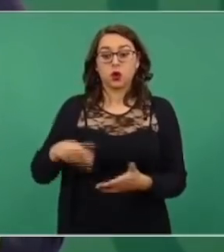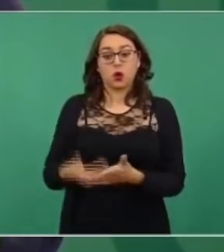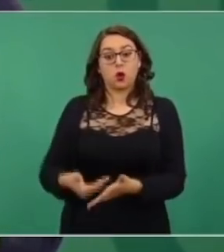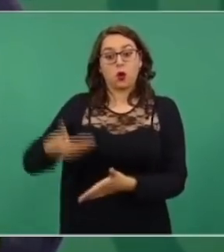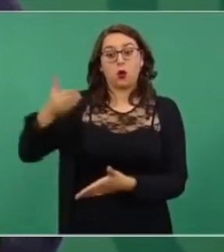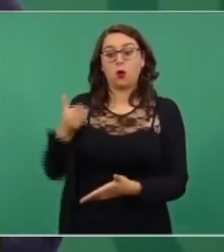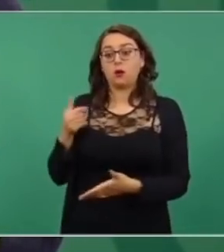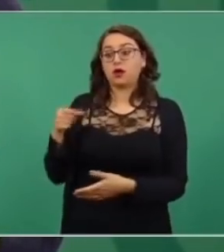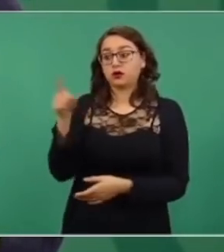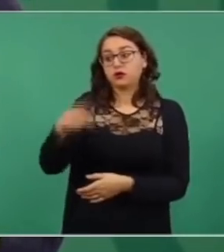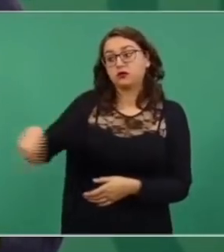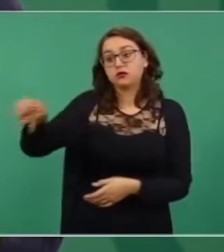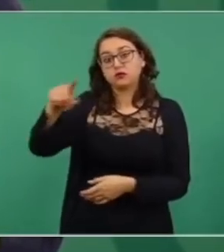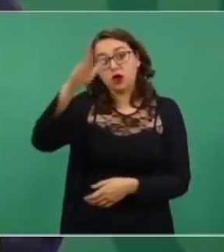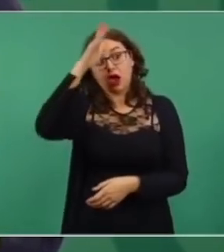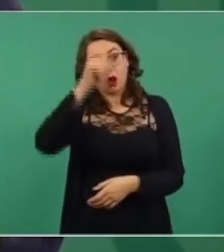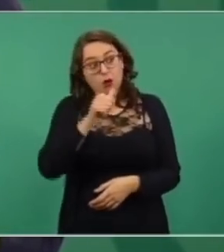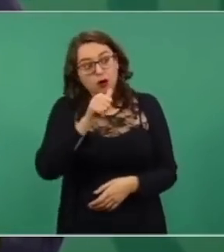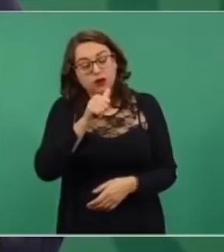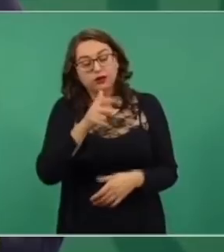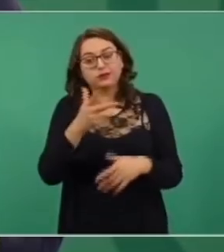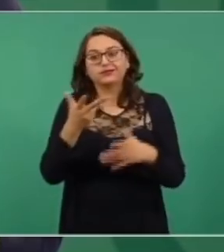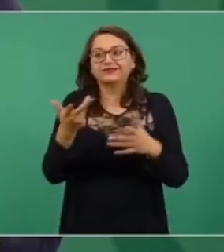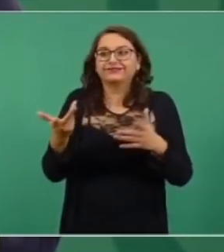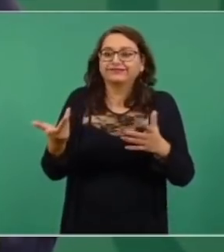que estamos respetando.